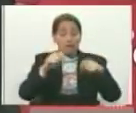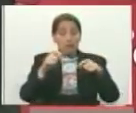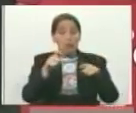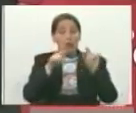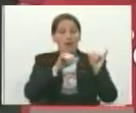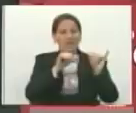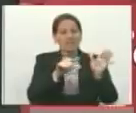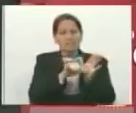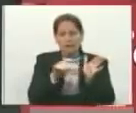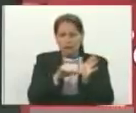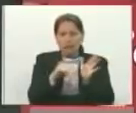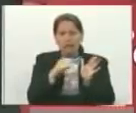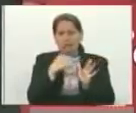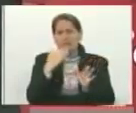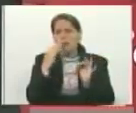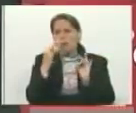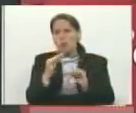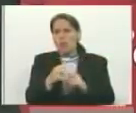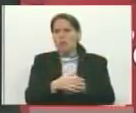Democrática.